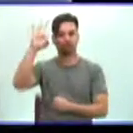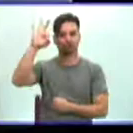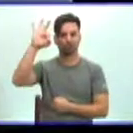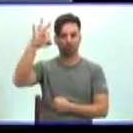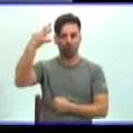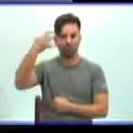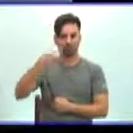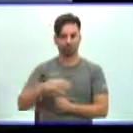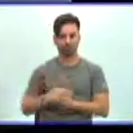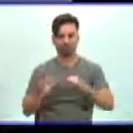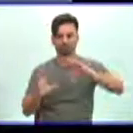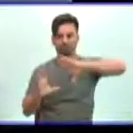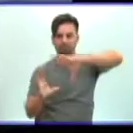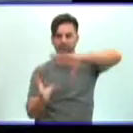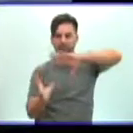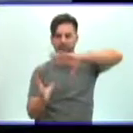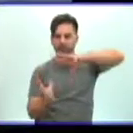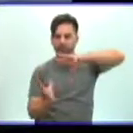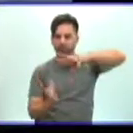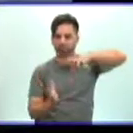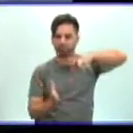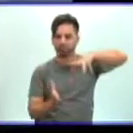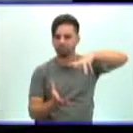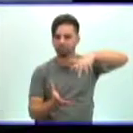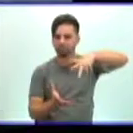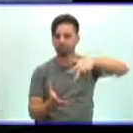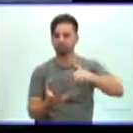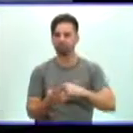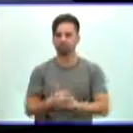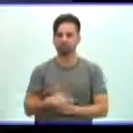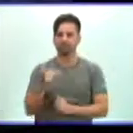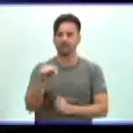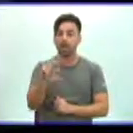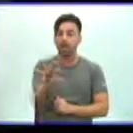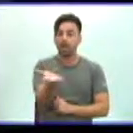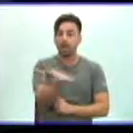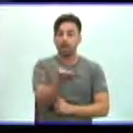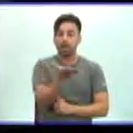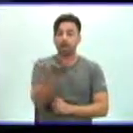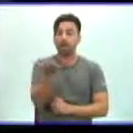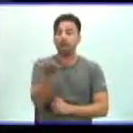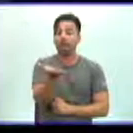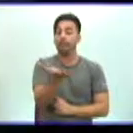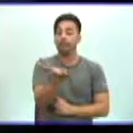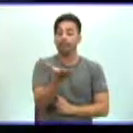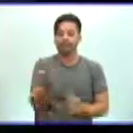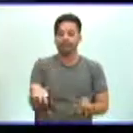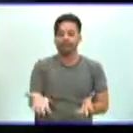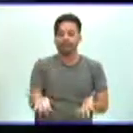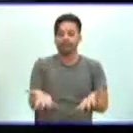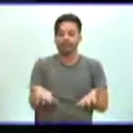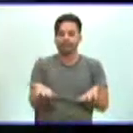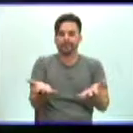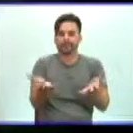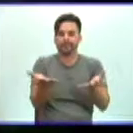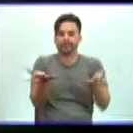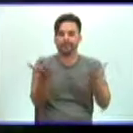La mayor parte de nuestra meteorología depende de un simple hecho. El aire caliente sube. Y es el sol quien lo